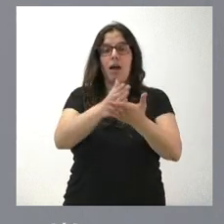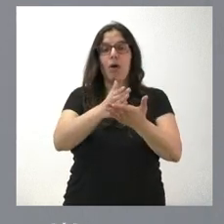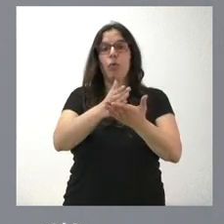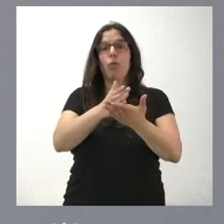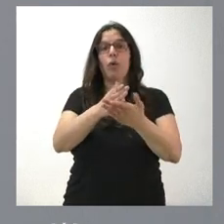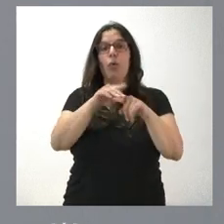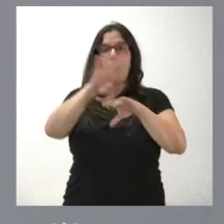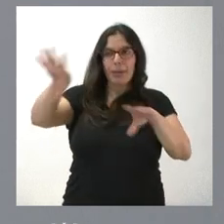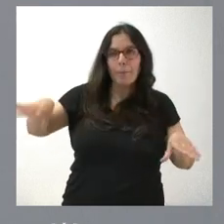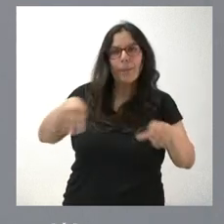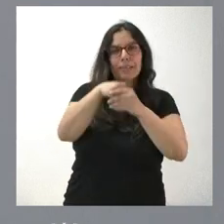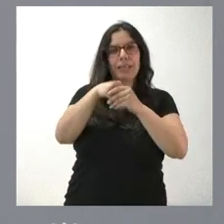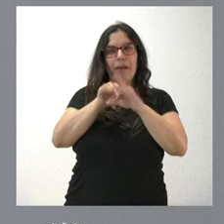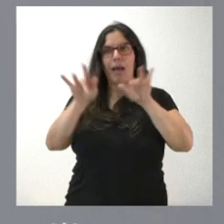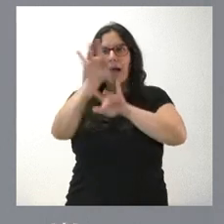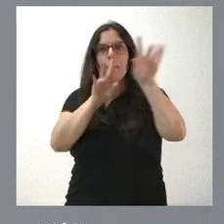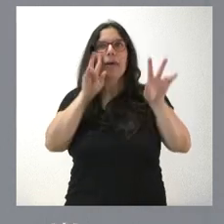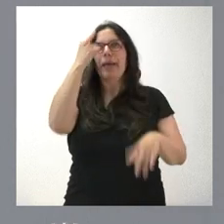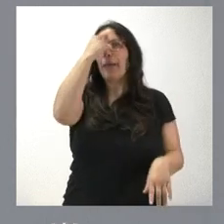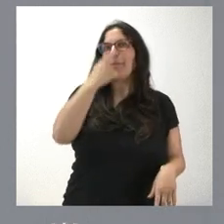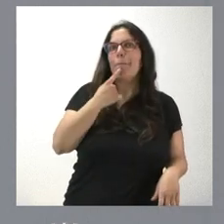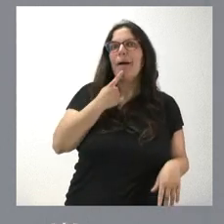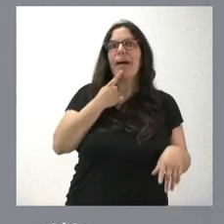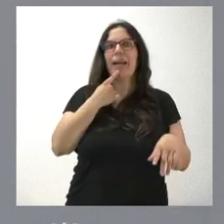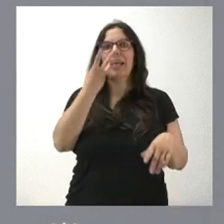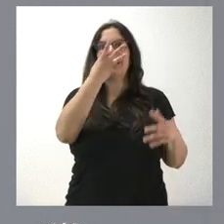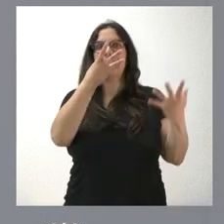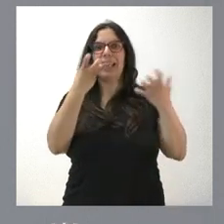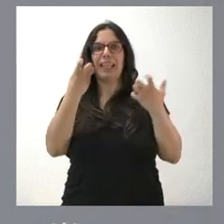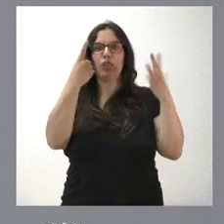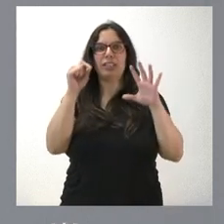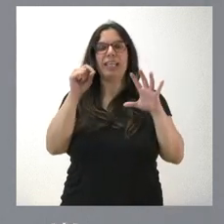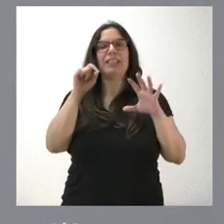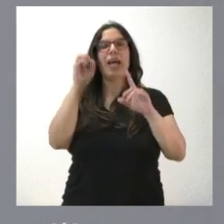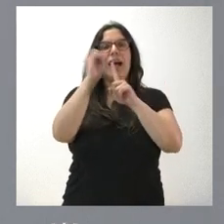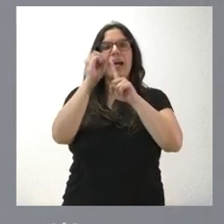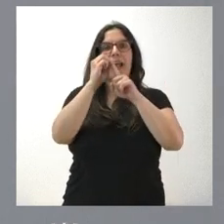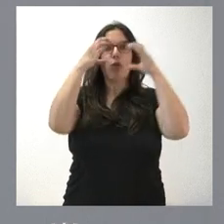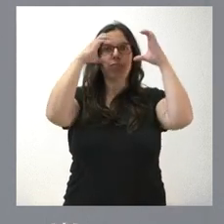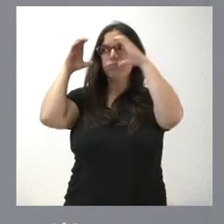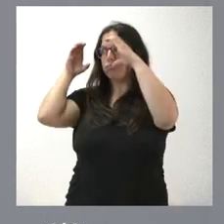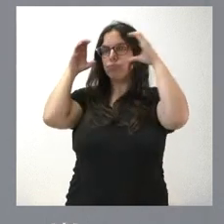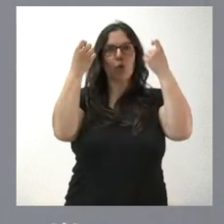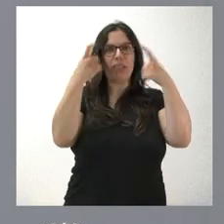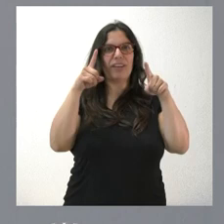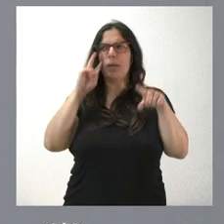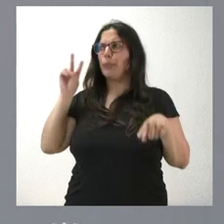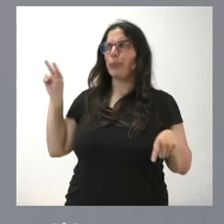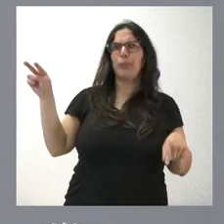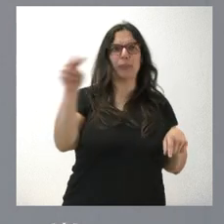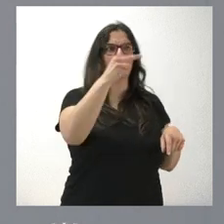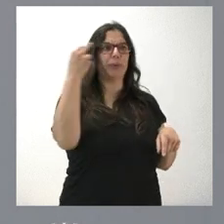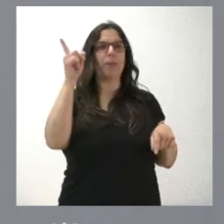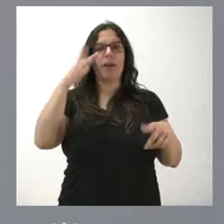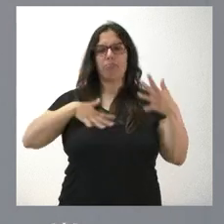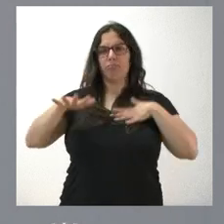inmersiva interactiva en la que se podrán ver imágenes de 360 grados sin necesidad de gafas de realidad virtual, lo que va a permitir también la formación y cualificación de los jóvenes de